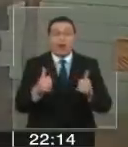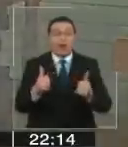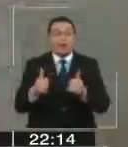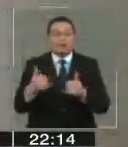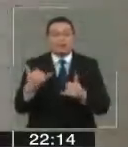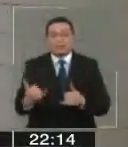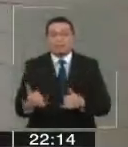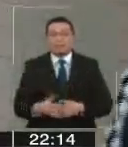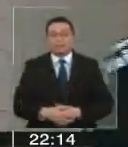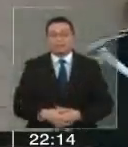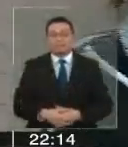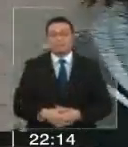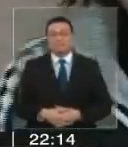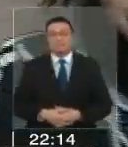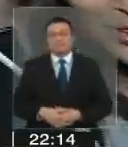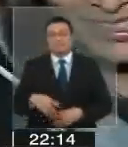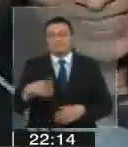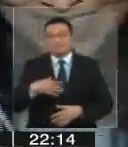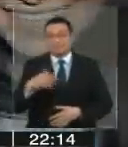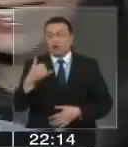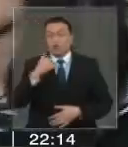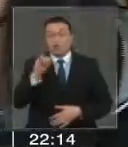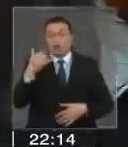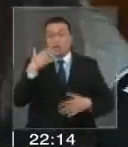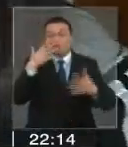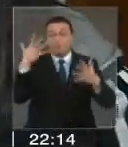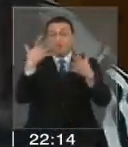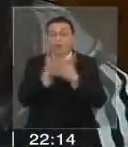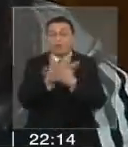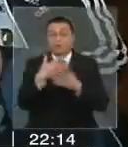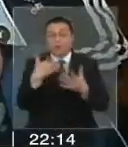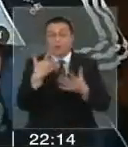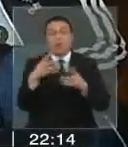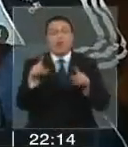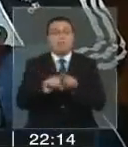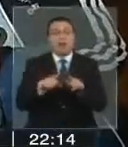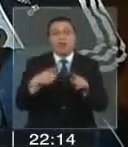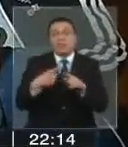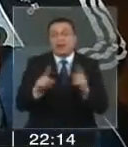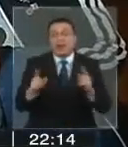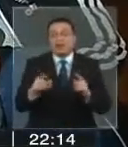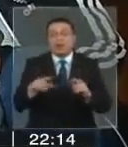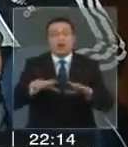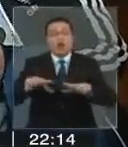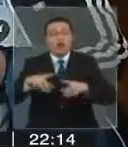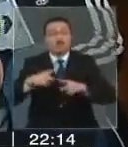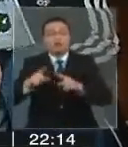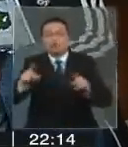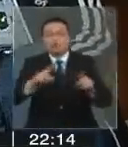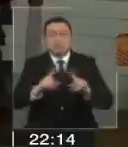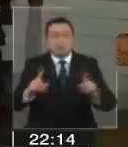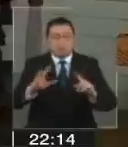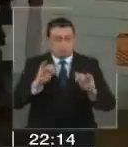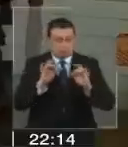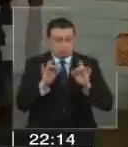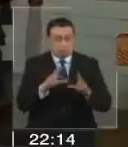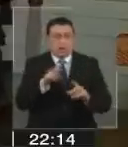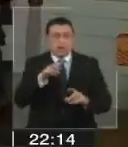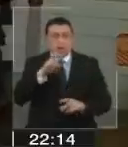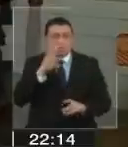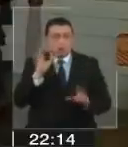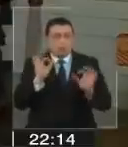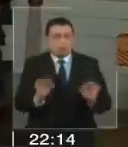siempre. Yo nunca como que me di cuenta como que, oh, mi hermano es diferente, no hace lo mismo que otro hermano, ¿no? Es que siempre fue súper